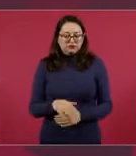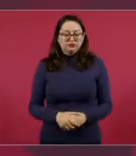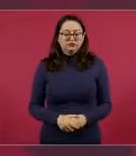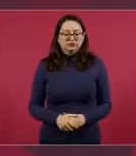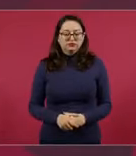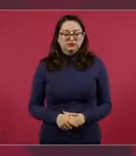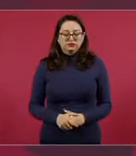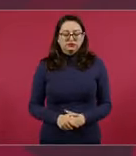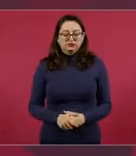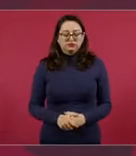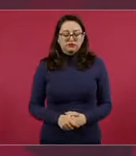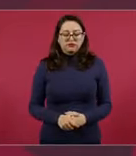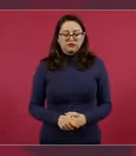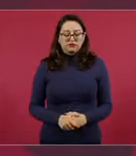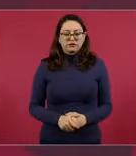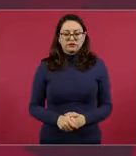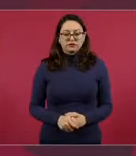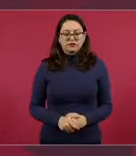Ya se tuvo tiempo.